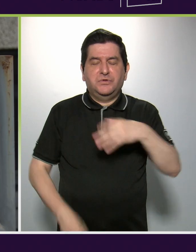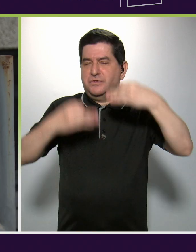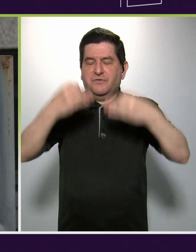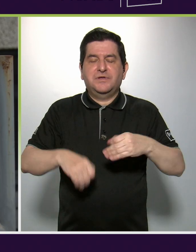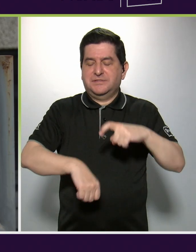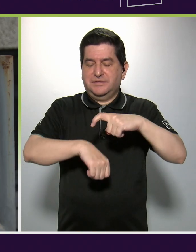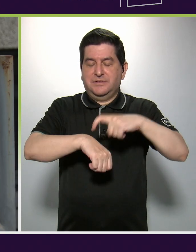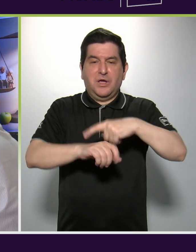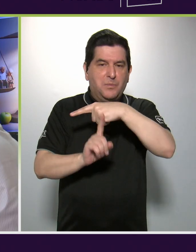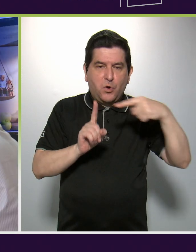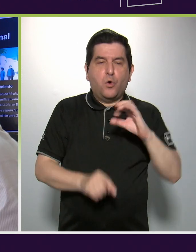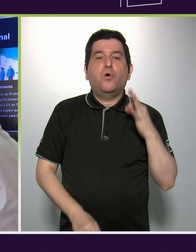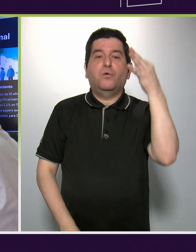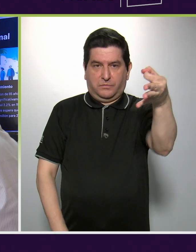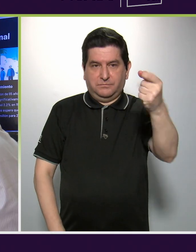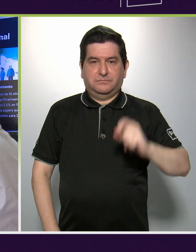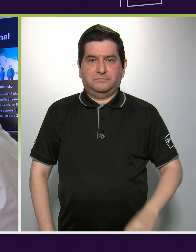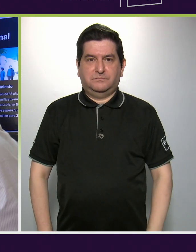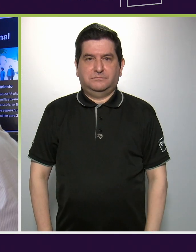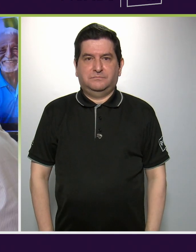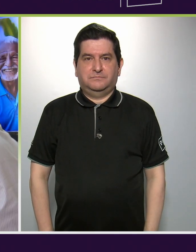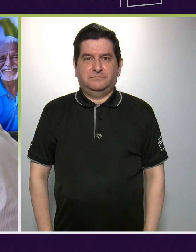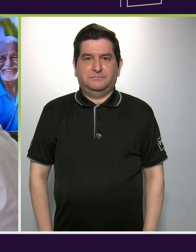tomar decisiones a mediano o largo plazo.